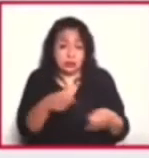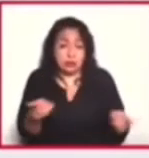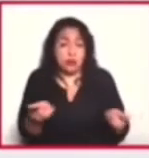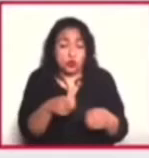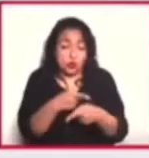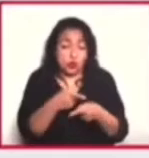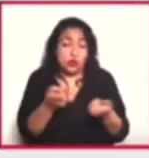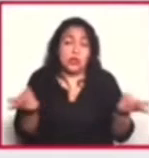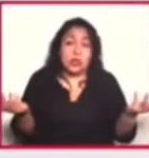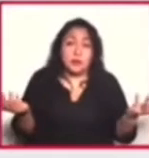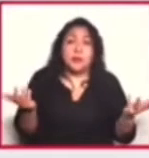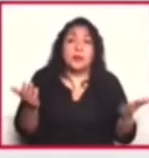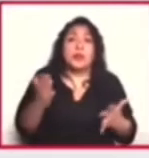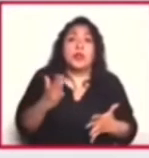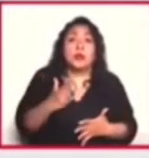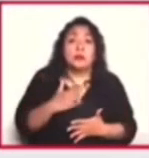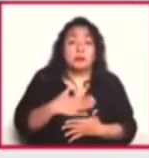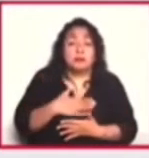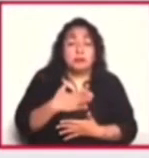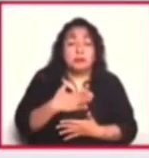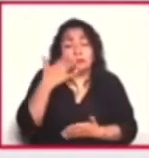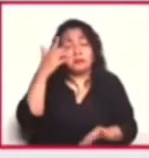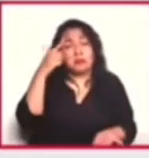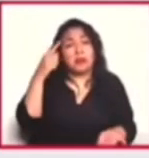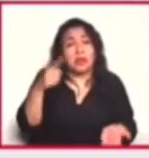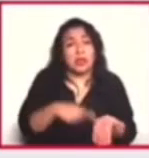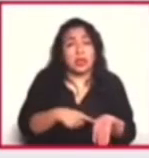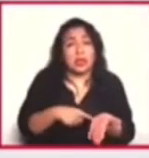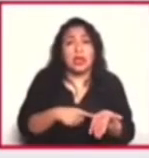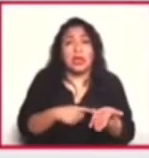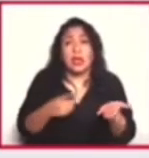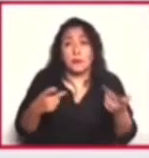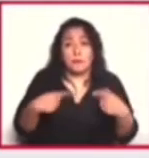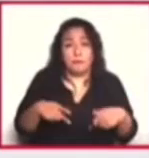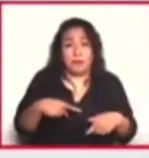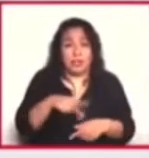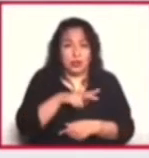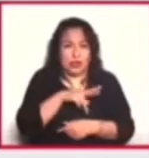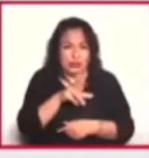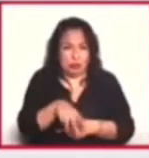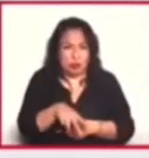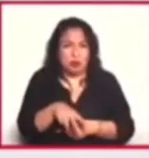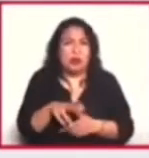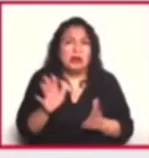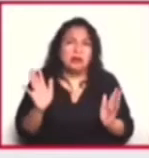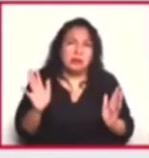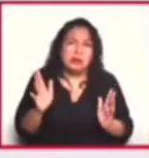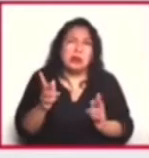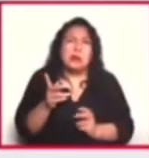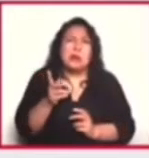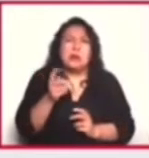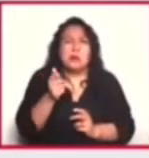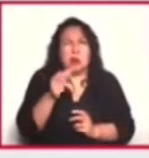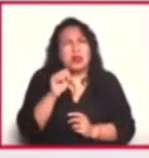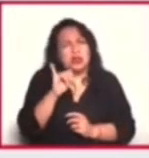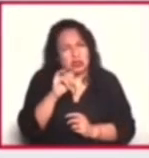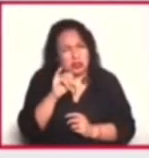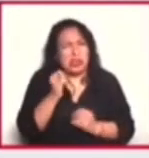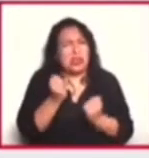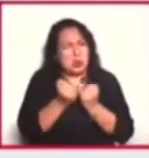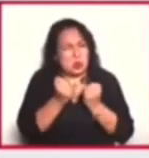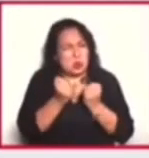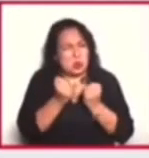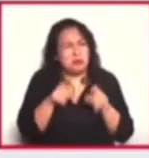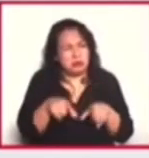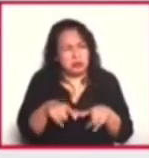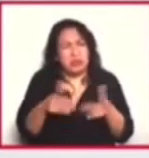yo creo que los portugueses son un poquito así también y